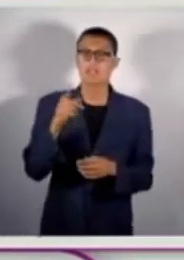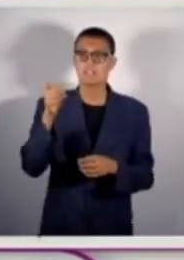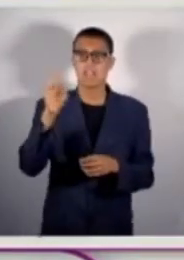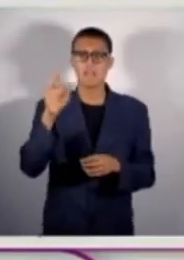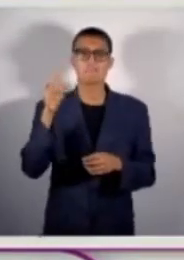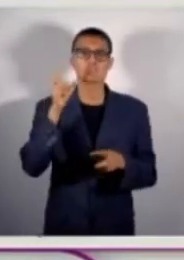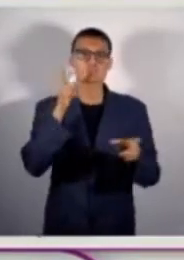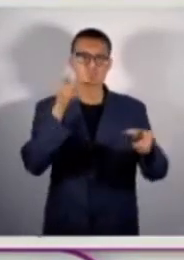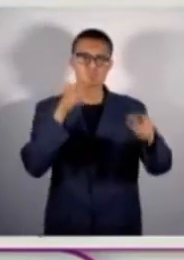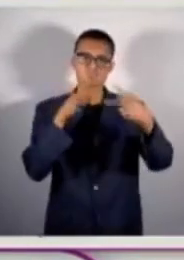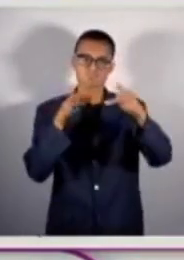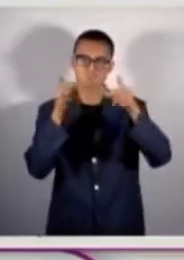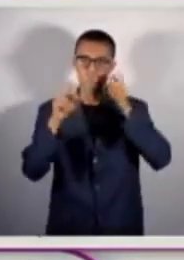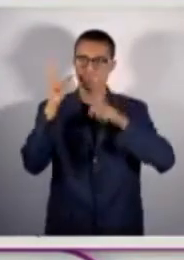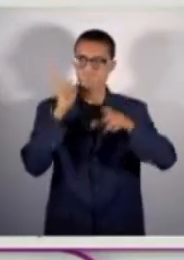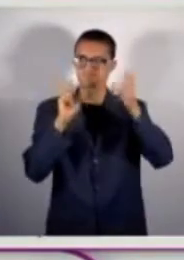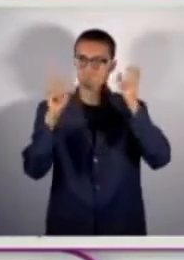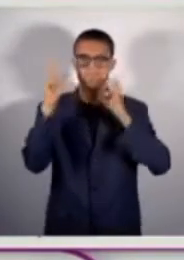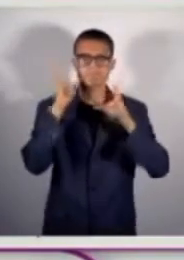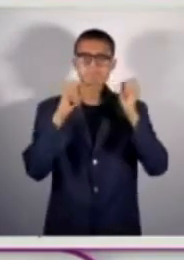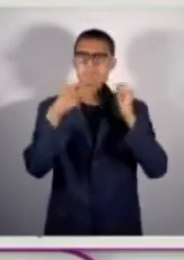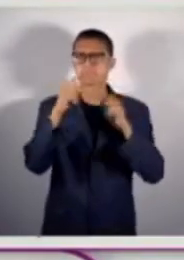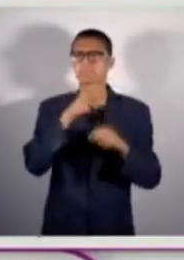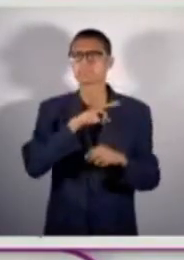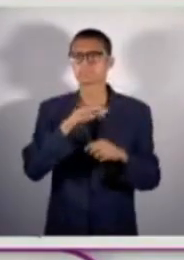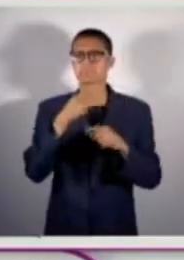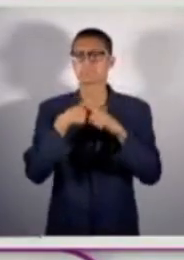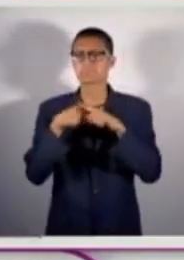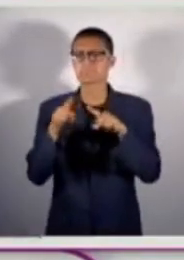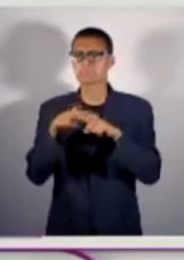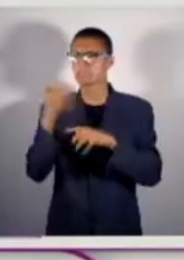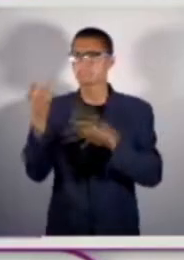las candidatas y a los candidatos y puedes diferenciar